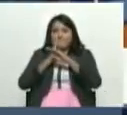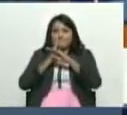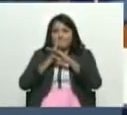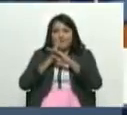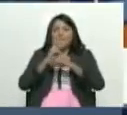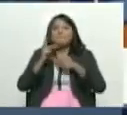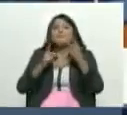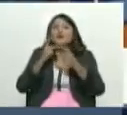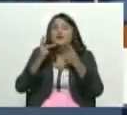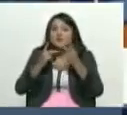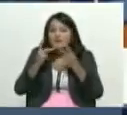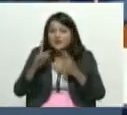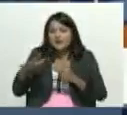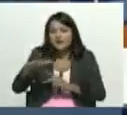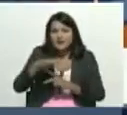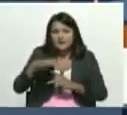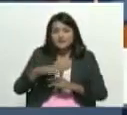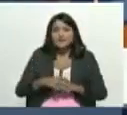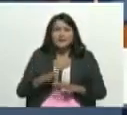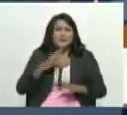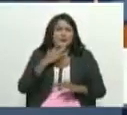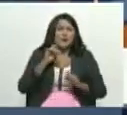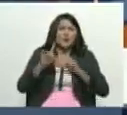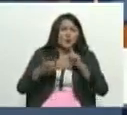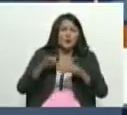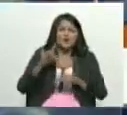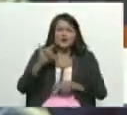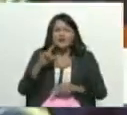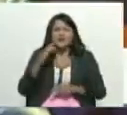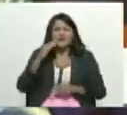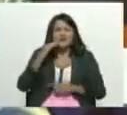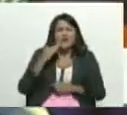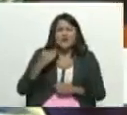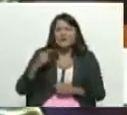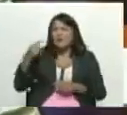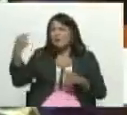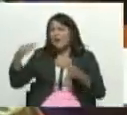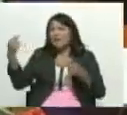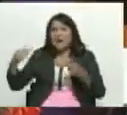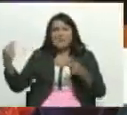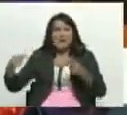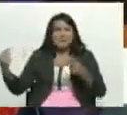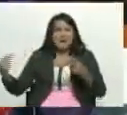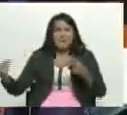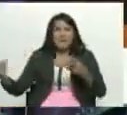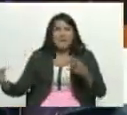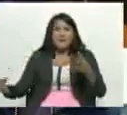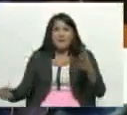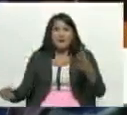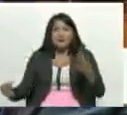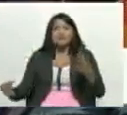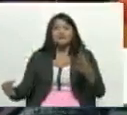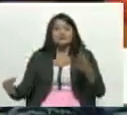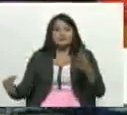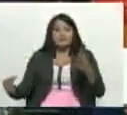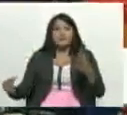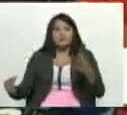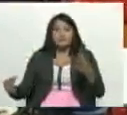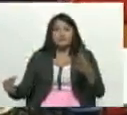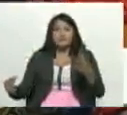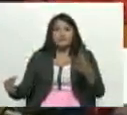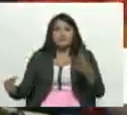por ello todas las redes sociales y todas las plataformas que están sustituyendo a la propia sociedad que están sustituyendo